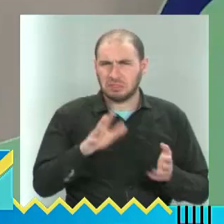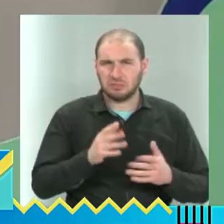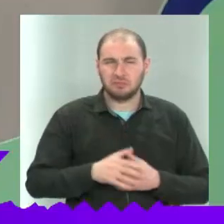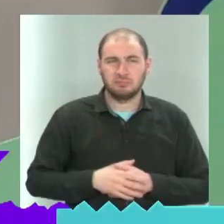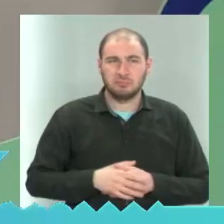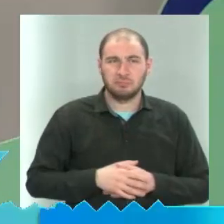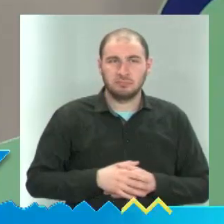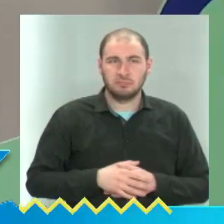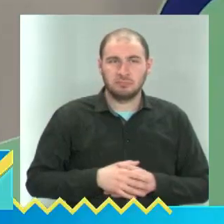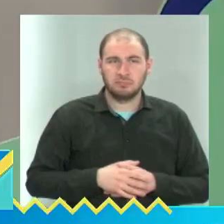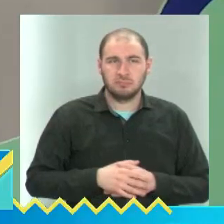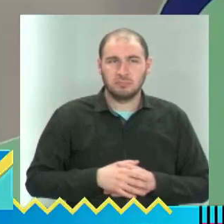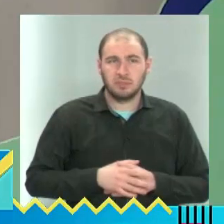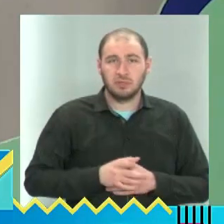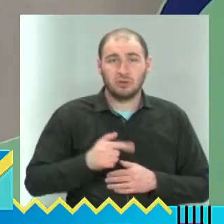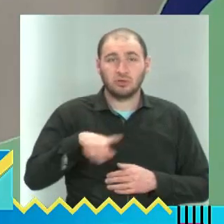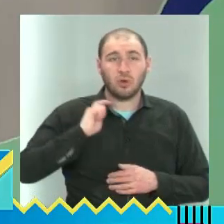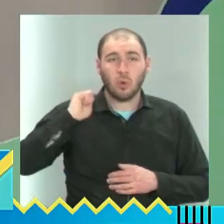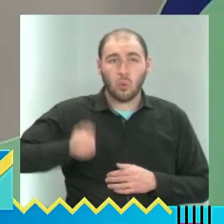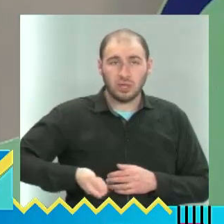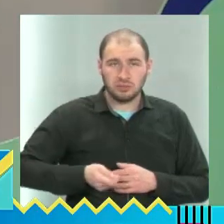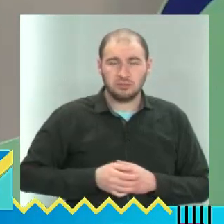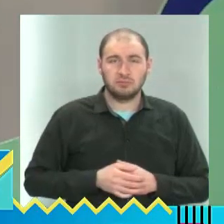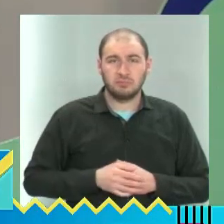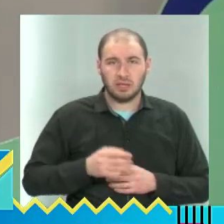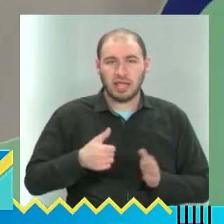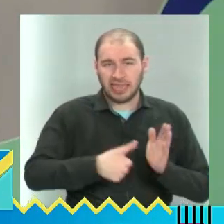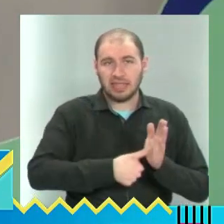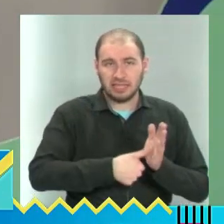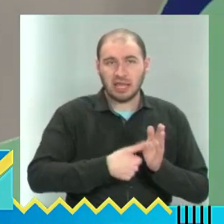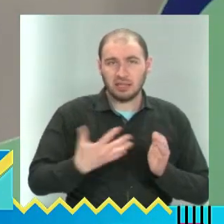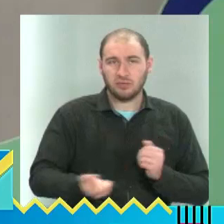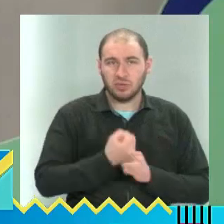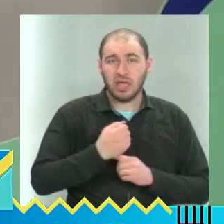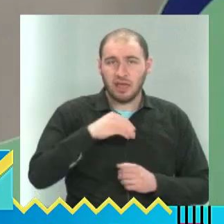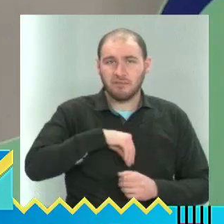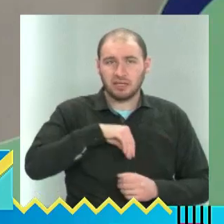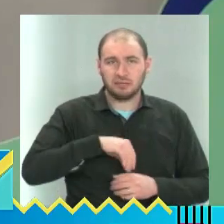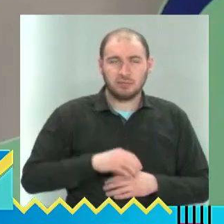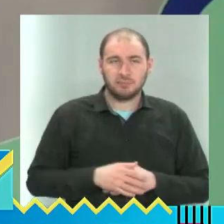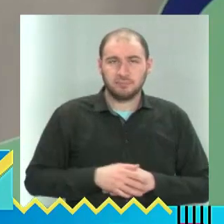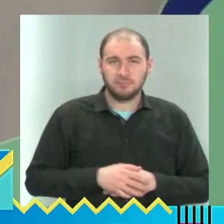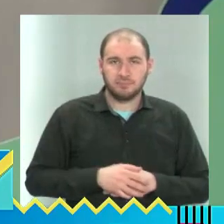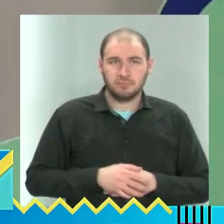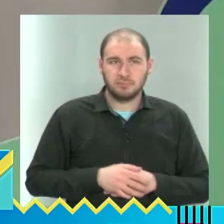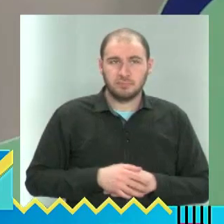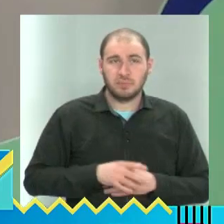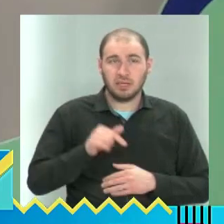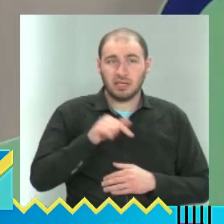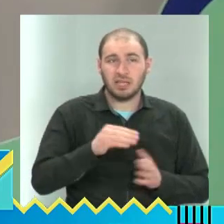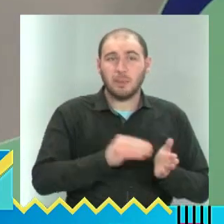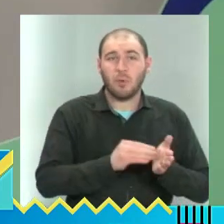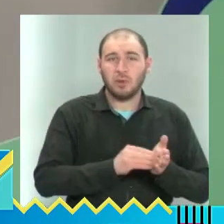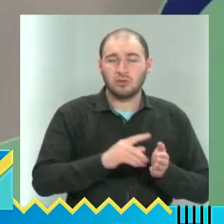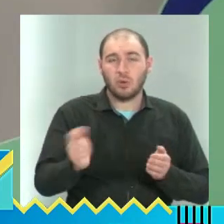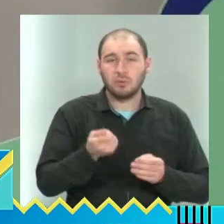Bueno, luego hicimos un juicio, la pudimos identificar como víctima. Ella en ese momento no estaba